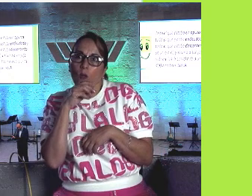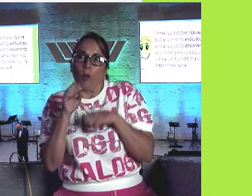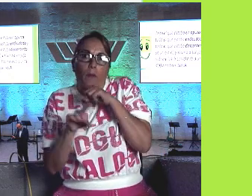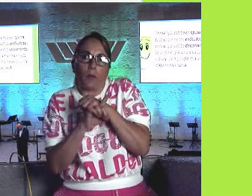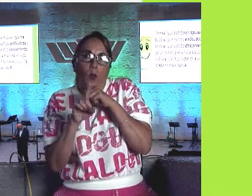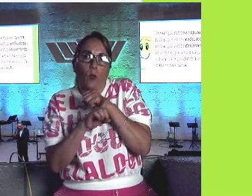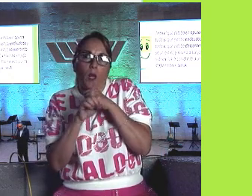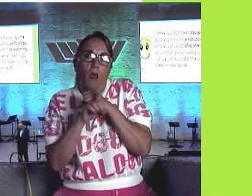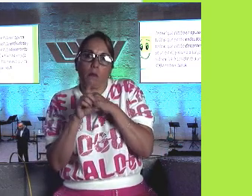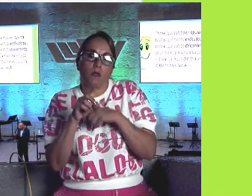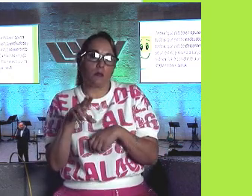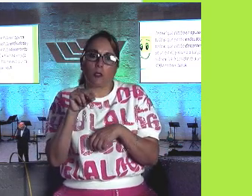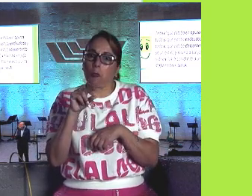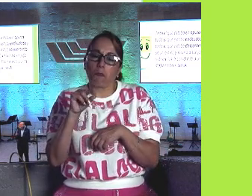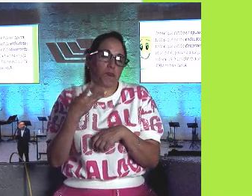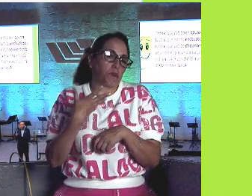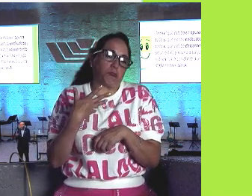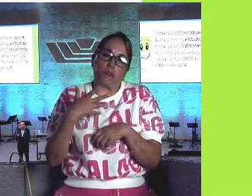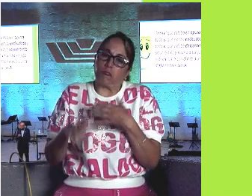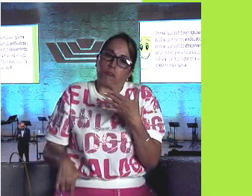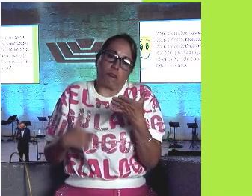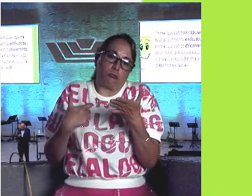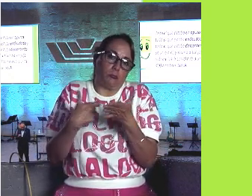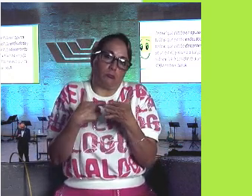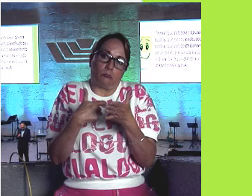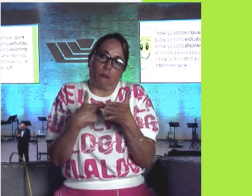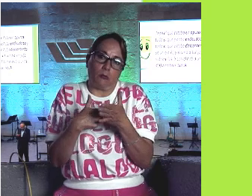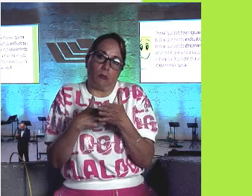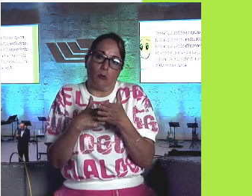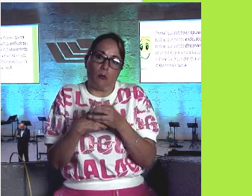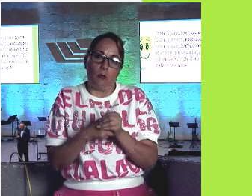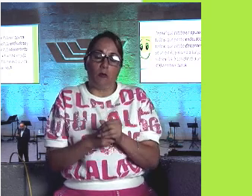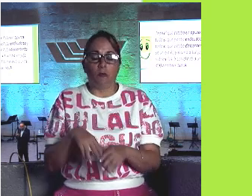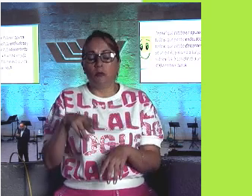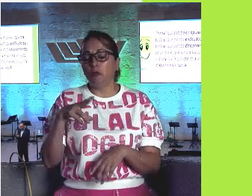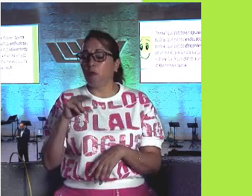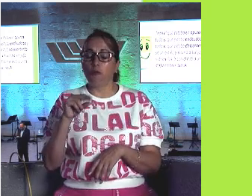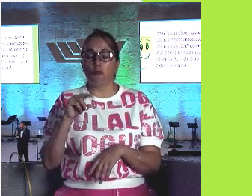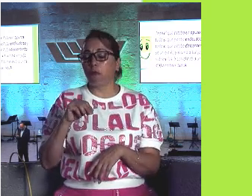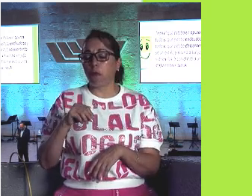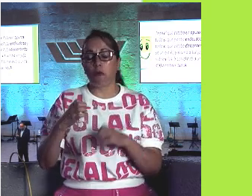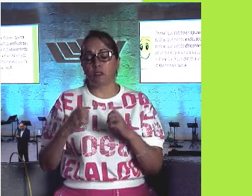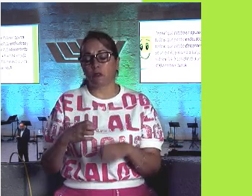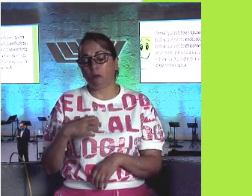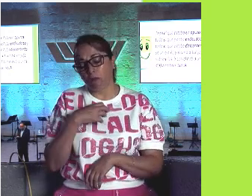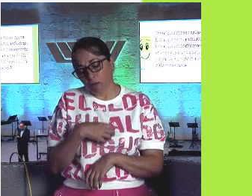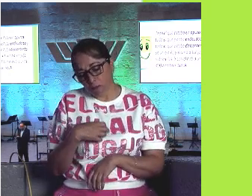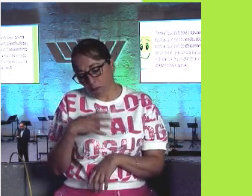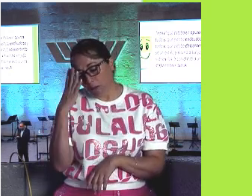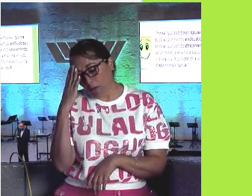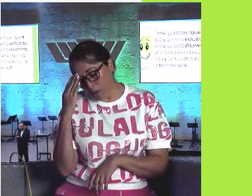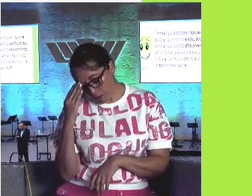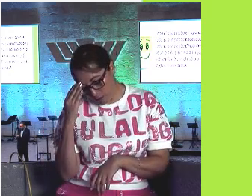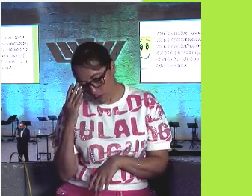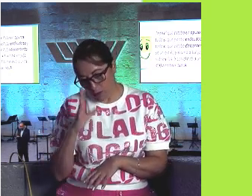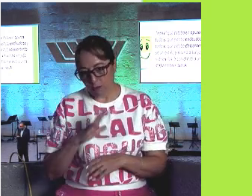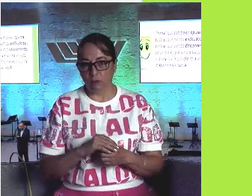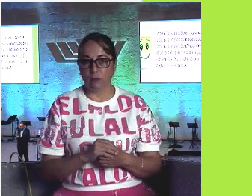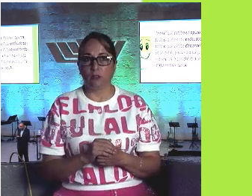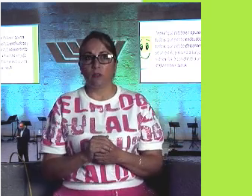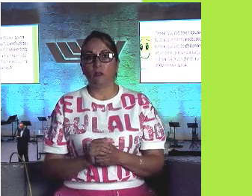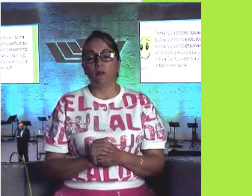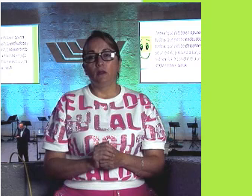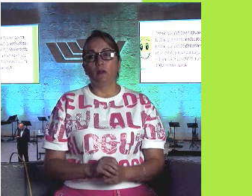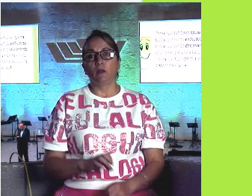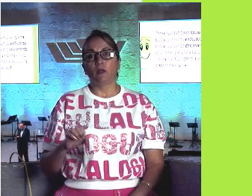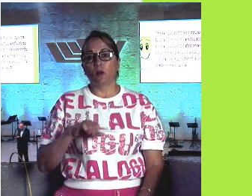endeudado y todo el que estaba ¿cómo? Descontento se unió a él y él vino a ser jefe sobre ellos y con él